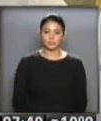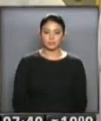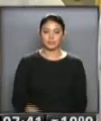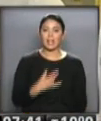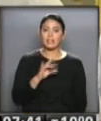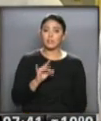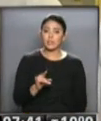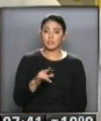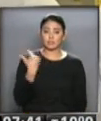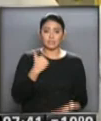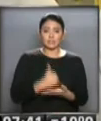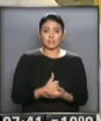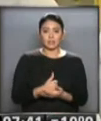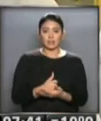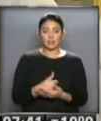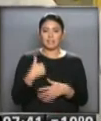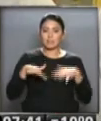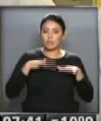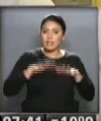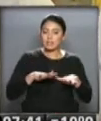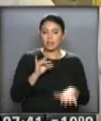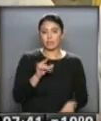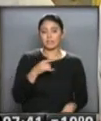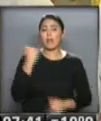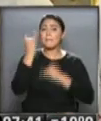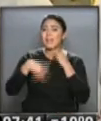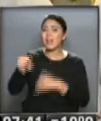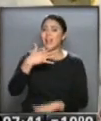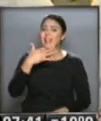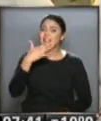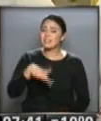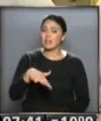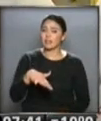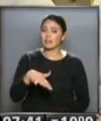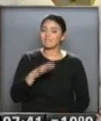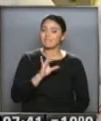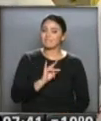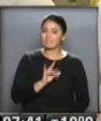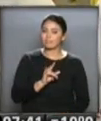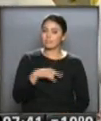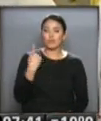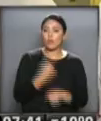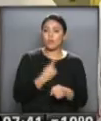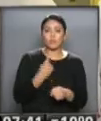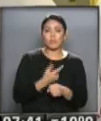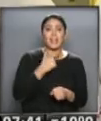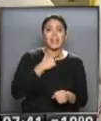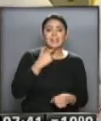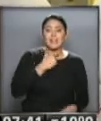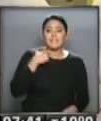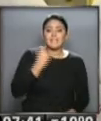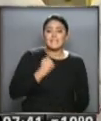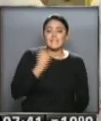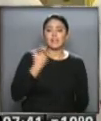Es difícil estar de este lado, es difícil explicar y que nos entiendan el no poder tener, el querer y no